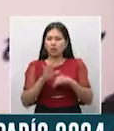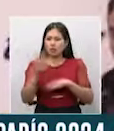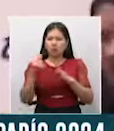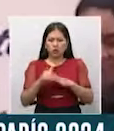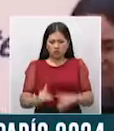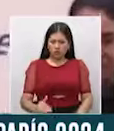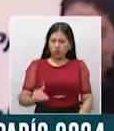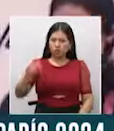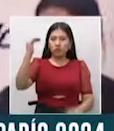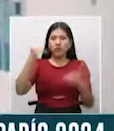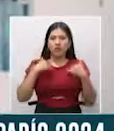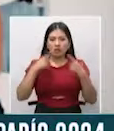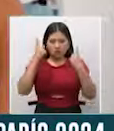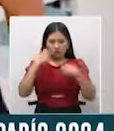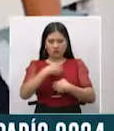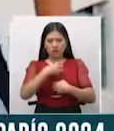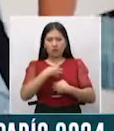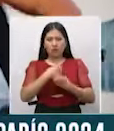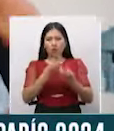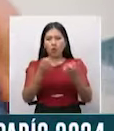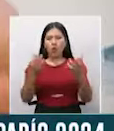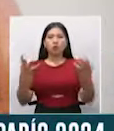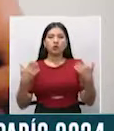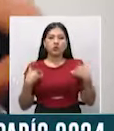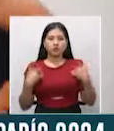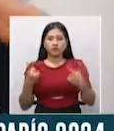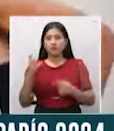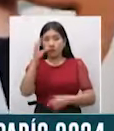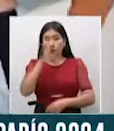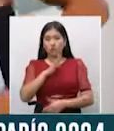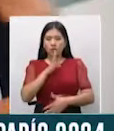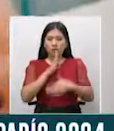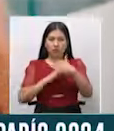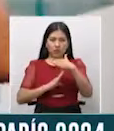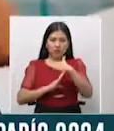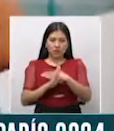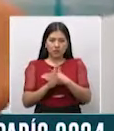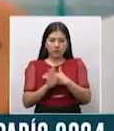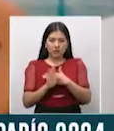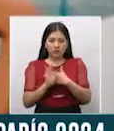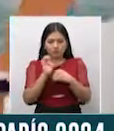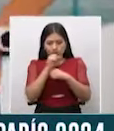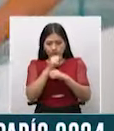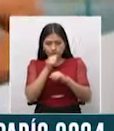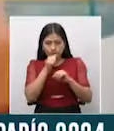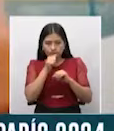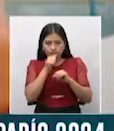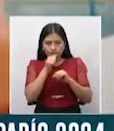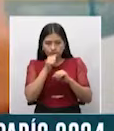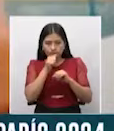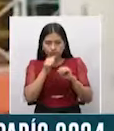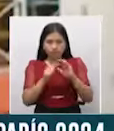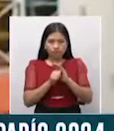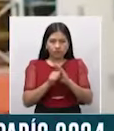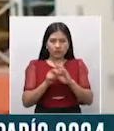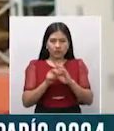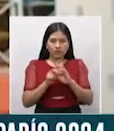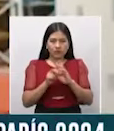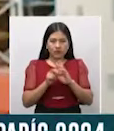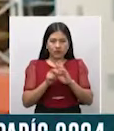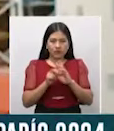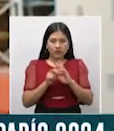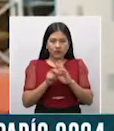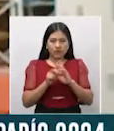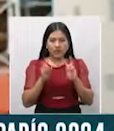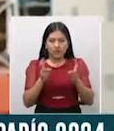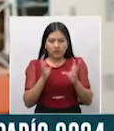desde pequeñito siempre tiene. Conocido por su humildad y carácter reservado, Héctor ha demostrado que el talento